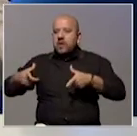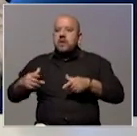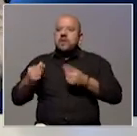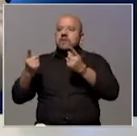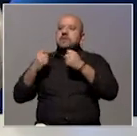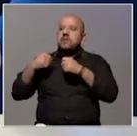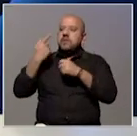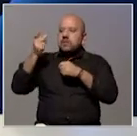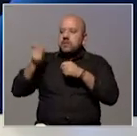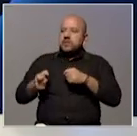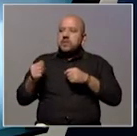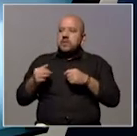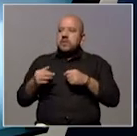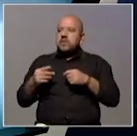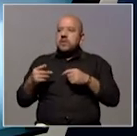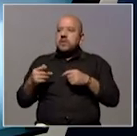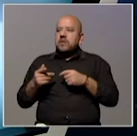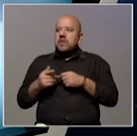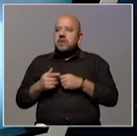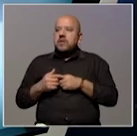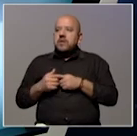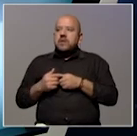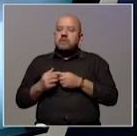que lo suba que lo que digamos